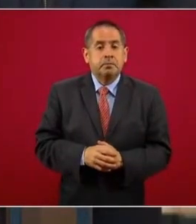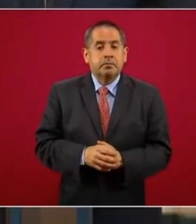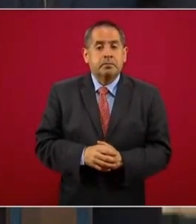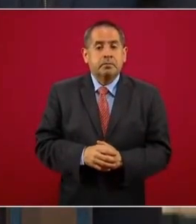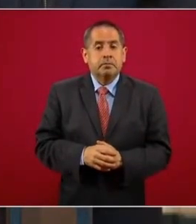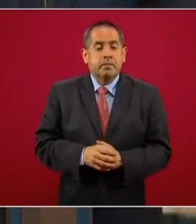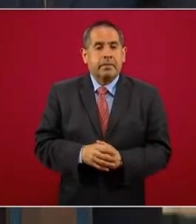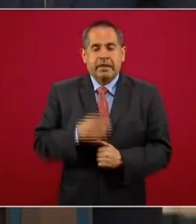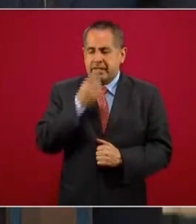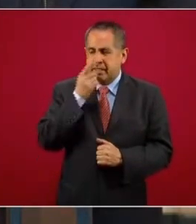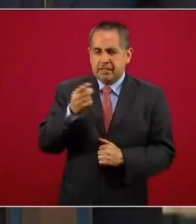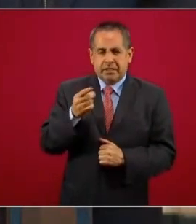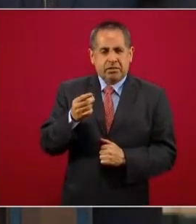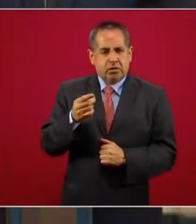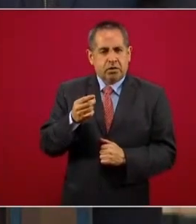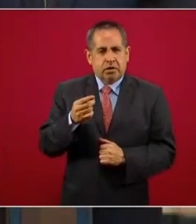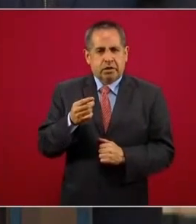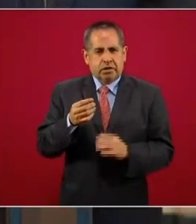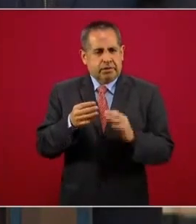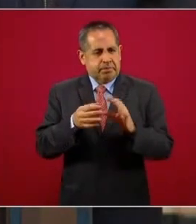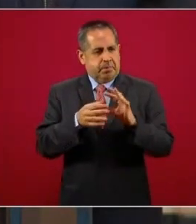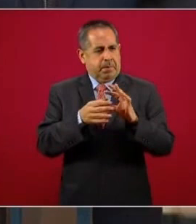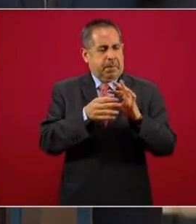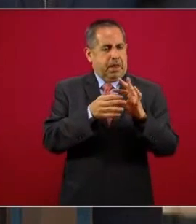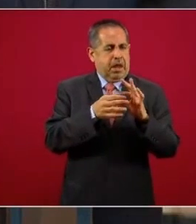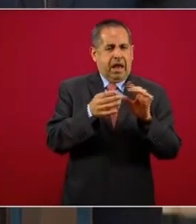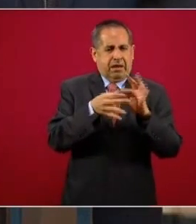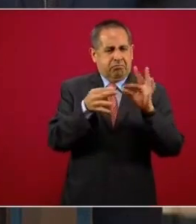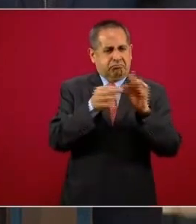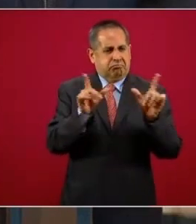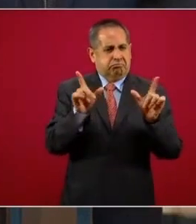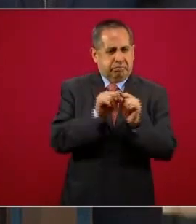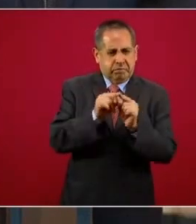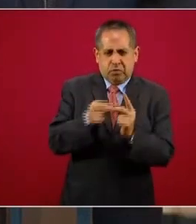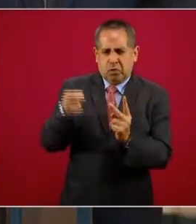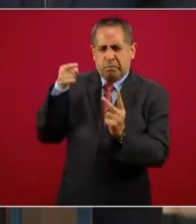bueno y breve doblemente bueno